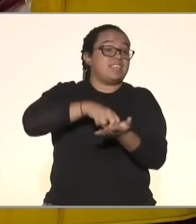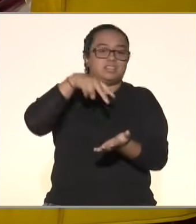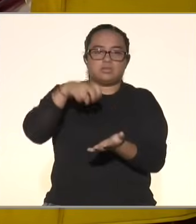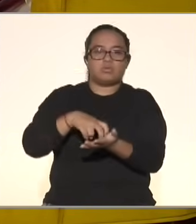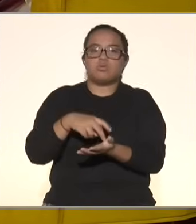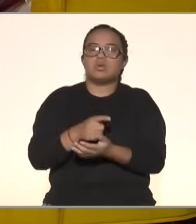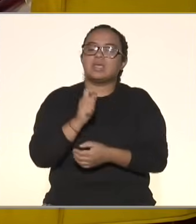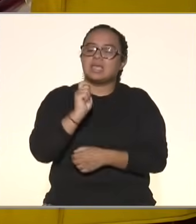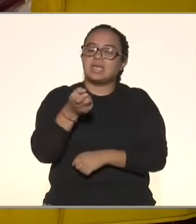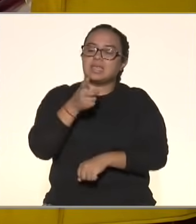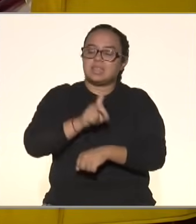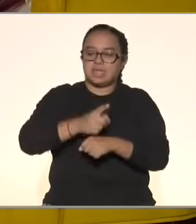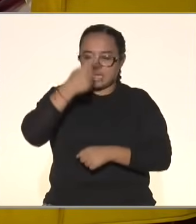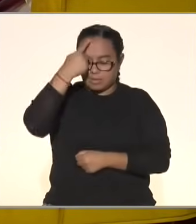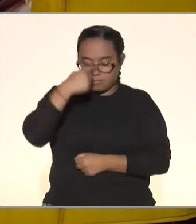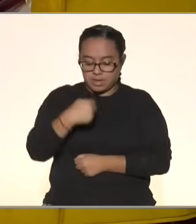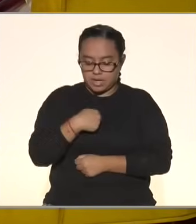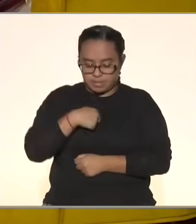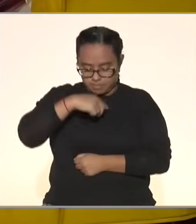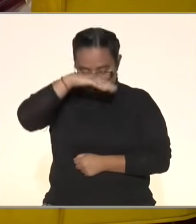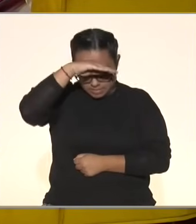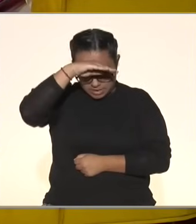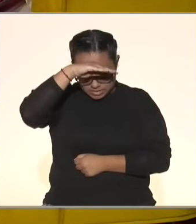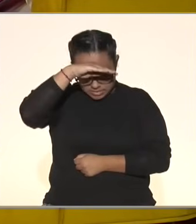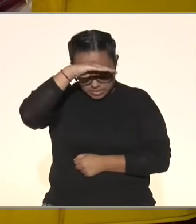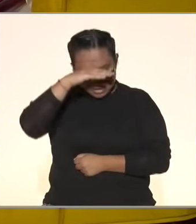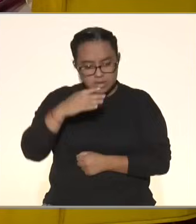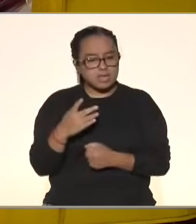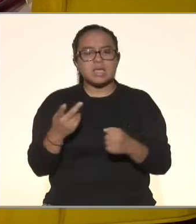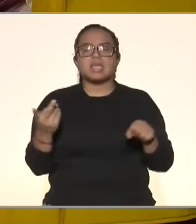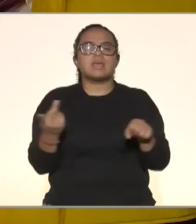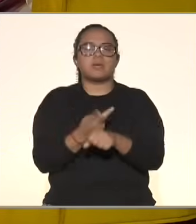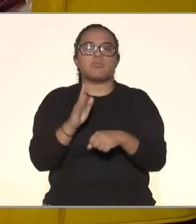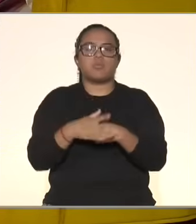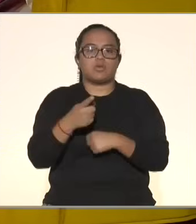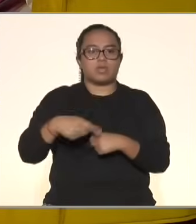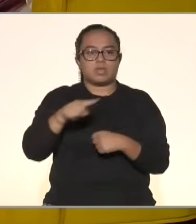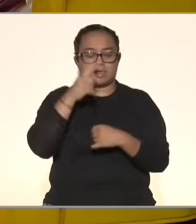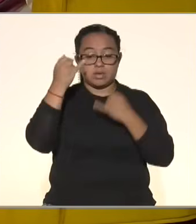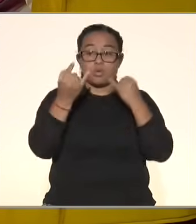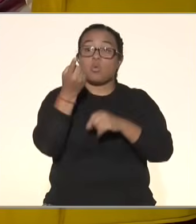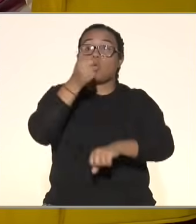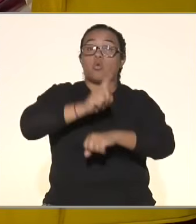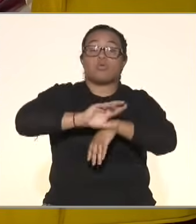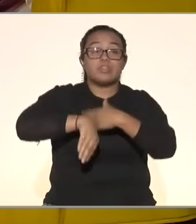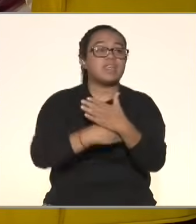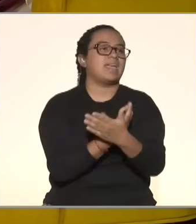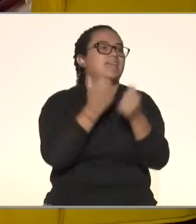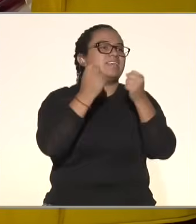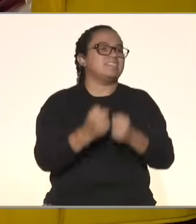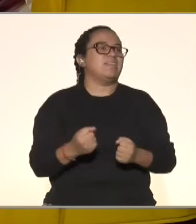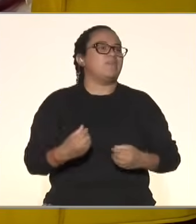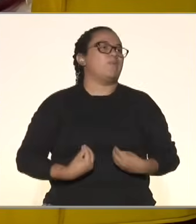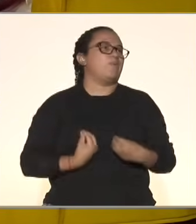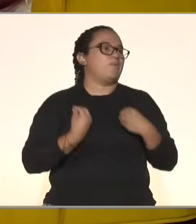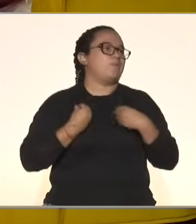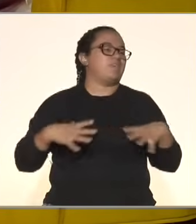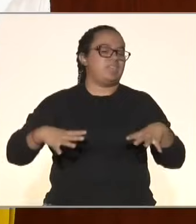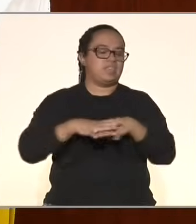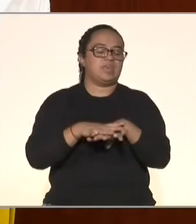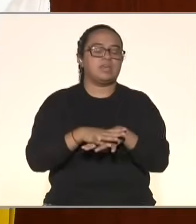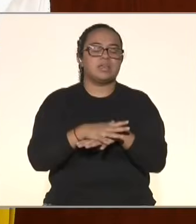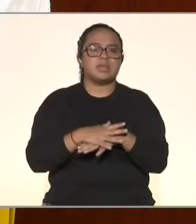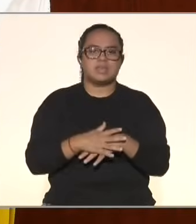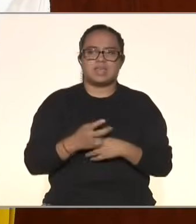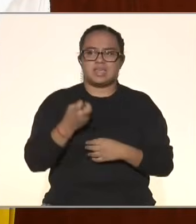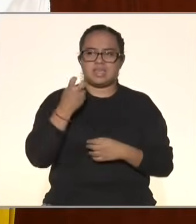día de reflexión, ¿por qué nos pasa que tenemos esta fantasía de que de un día para otro la vida va a cambiar? A mí me llama